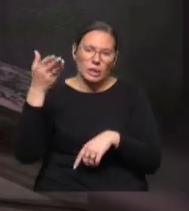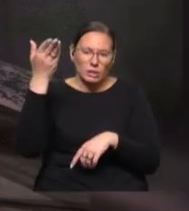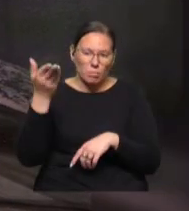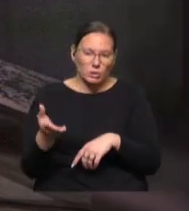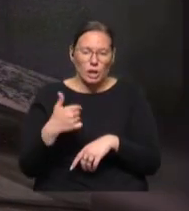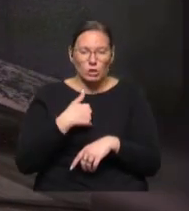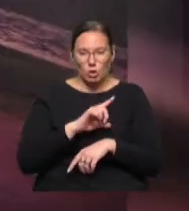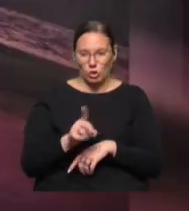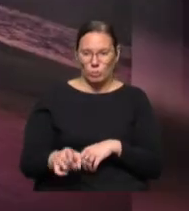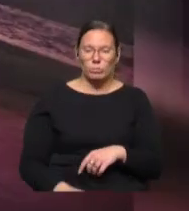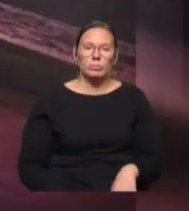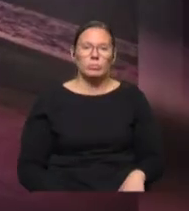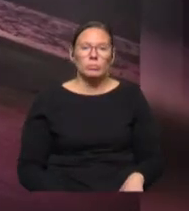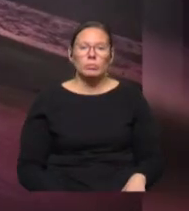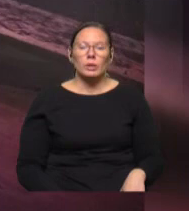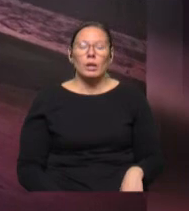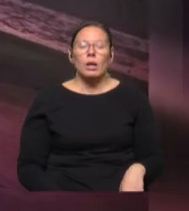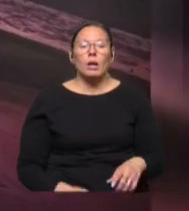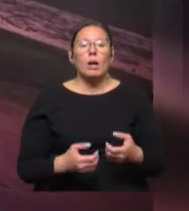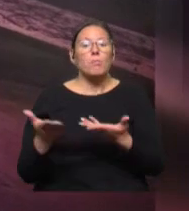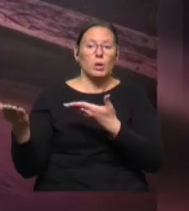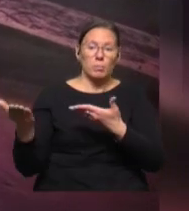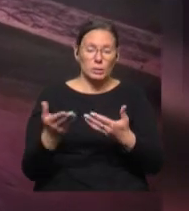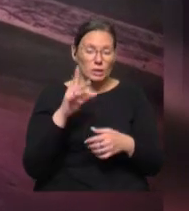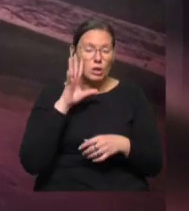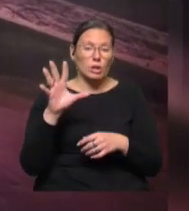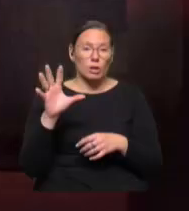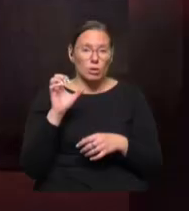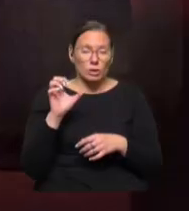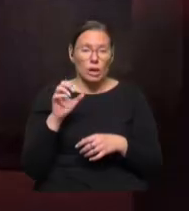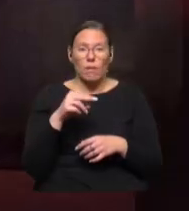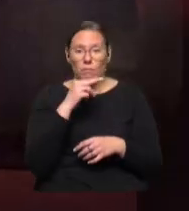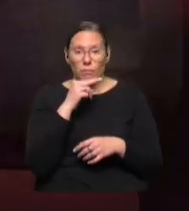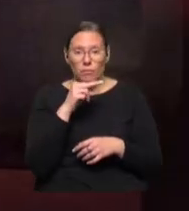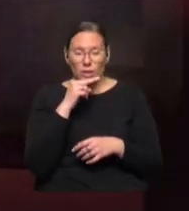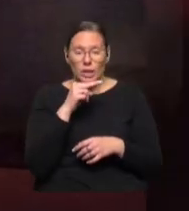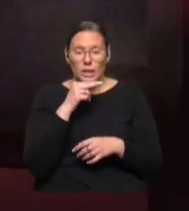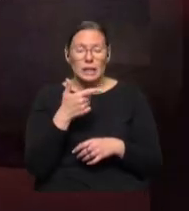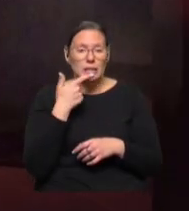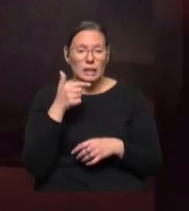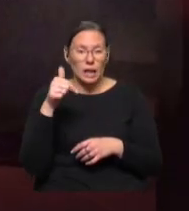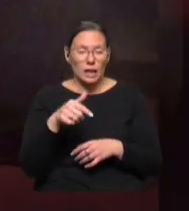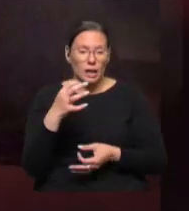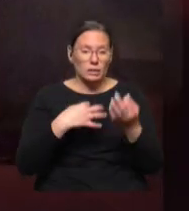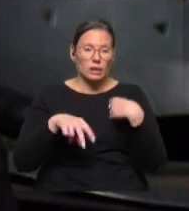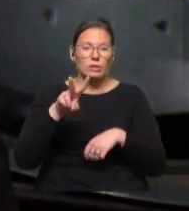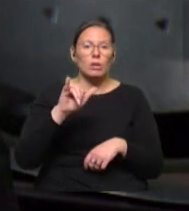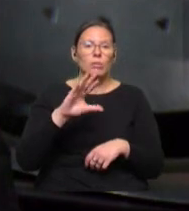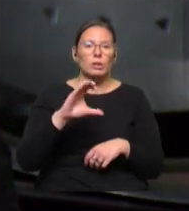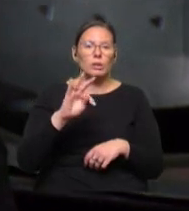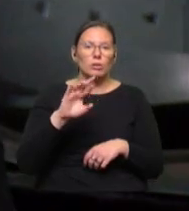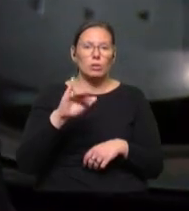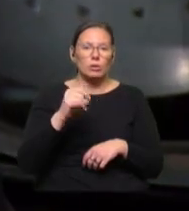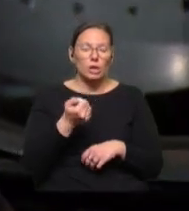solo los míos. Vamos a extender la invitación, recordar entonces, todos los viernes de septiembre acá en el Teatro Victoria van a